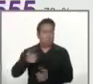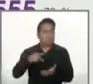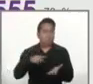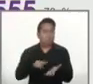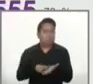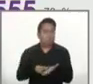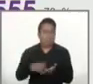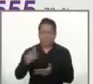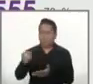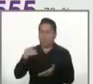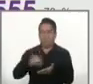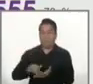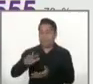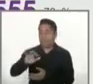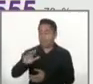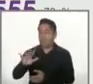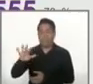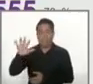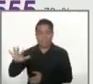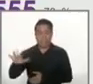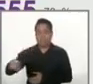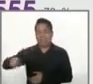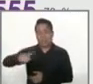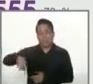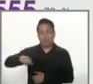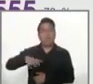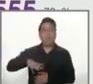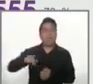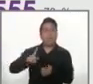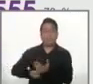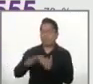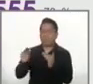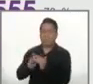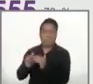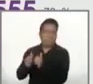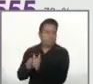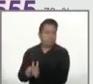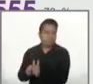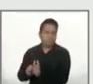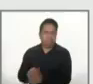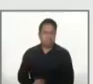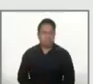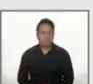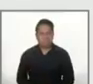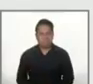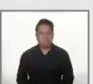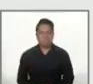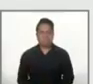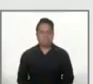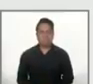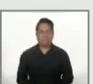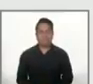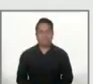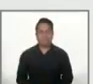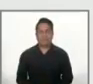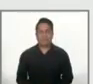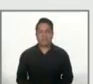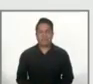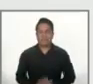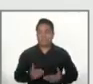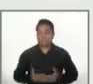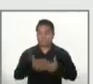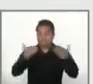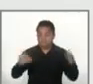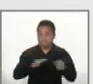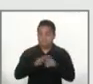decir, 9,555, han sido atendidos de manera ambulatoria. En lo que corresponde a